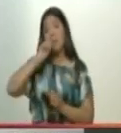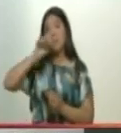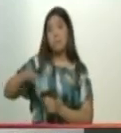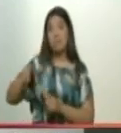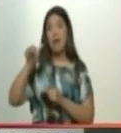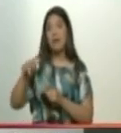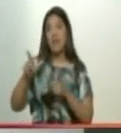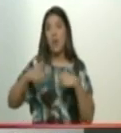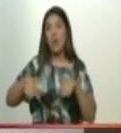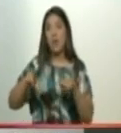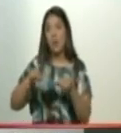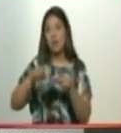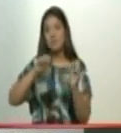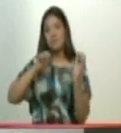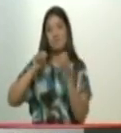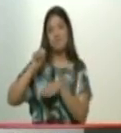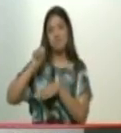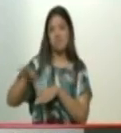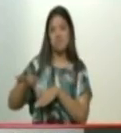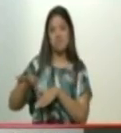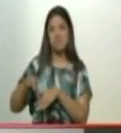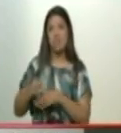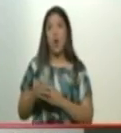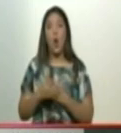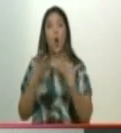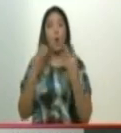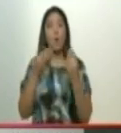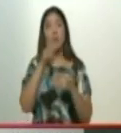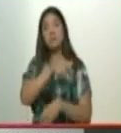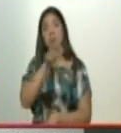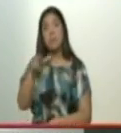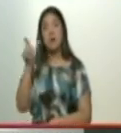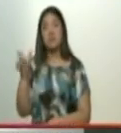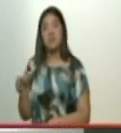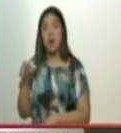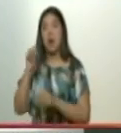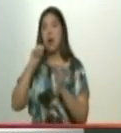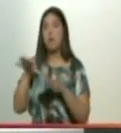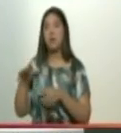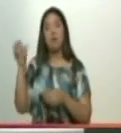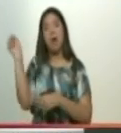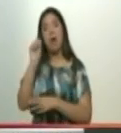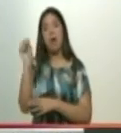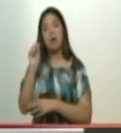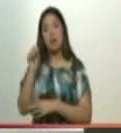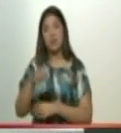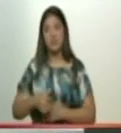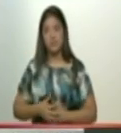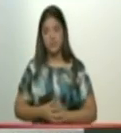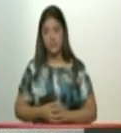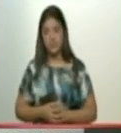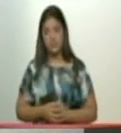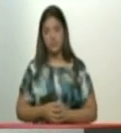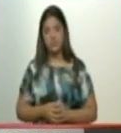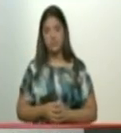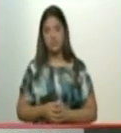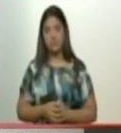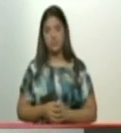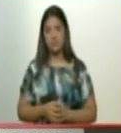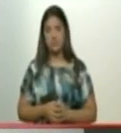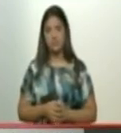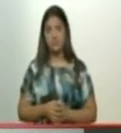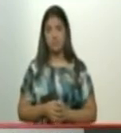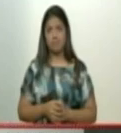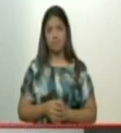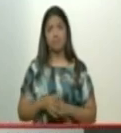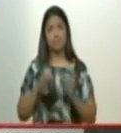cuerpo, optando por la gran cantidad de personas que transitaban en abandonar el vehículo en su interior. Tenemos medios de